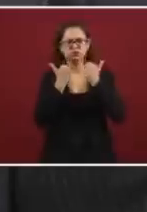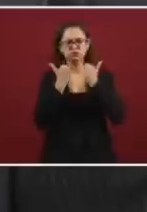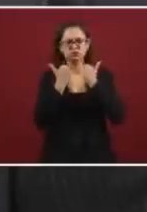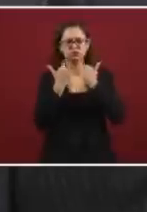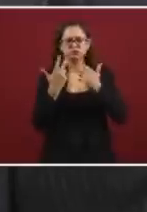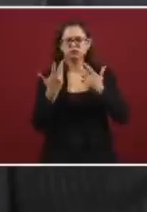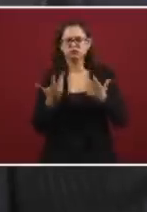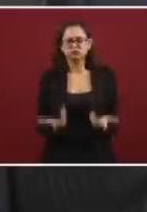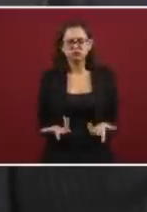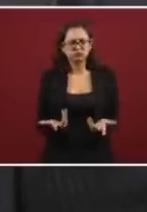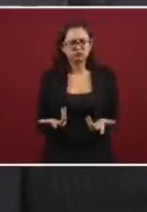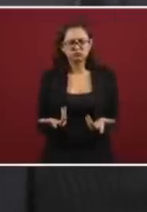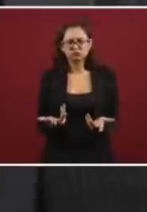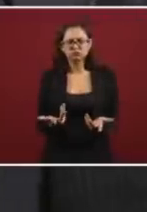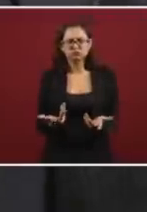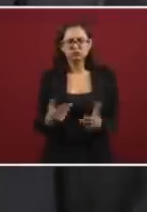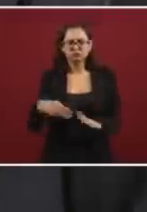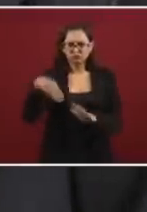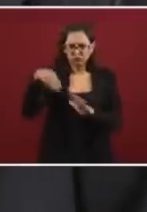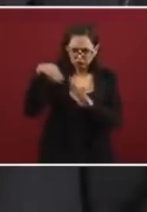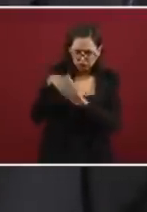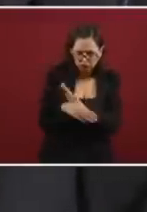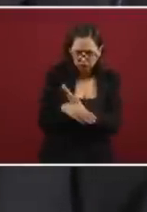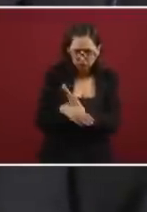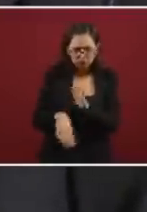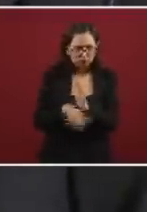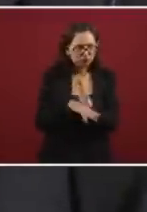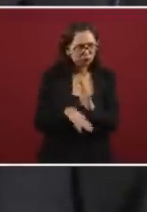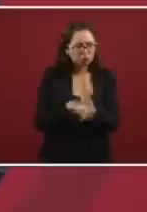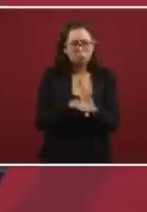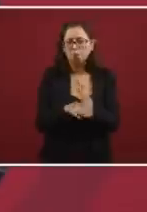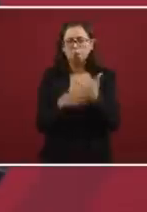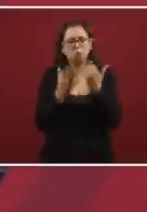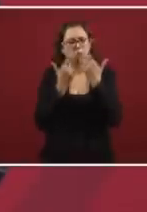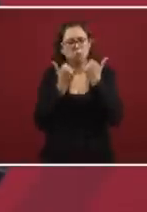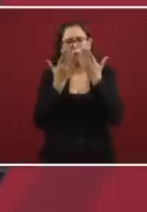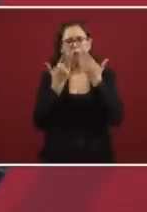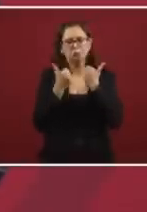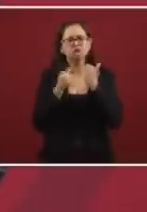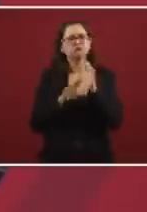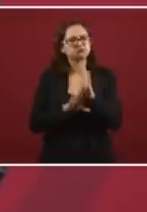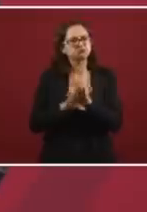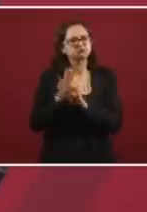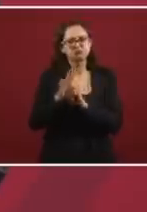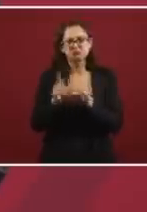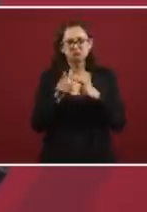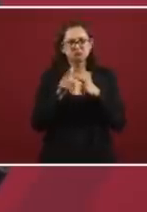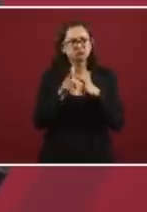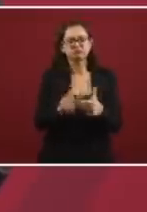no hay estancamiento en este sector que es importante